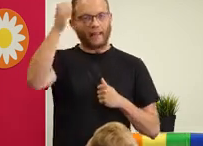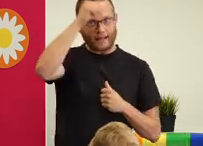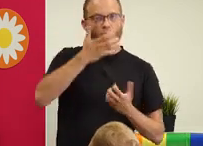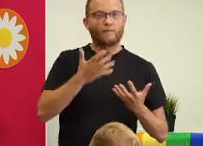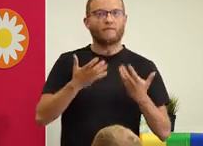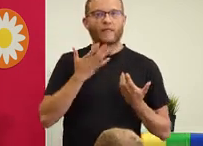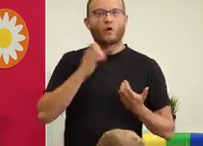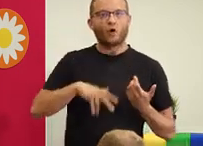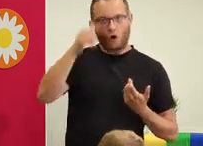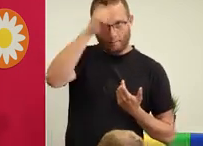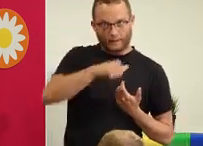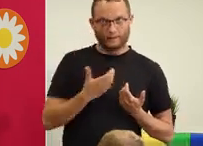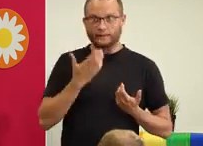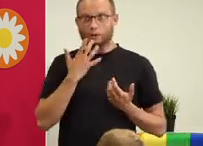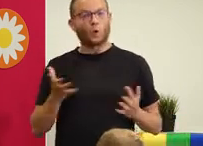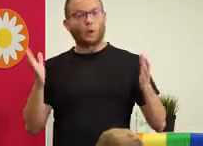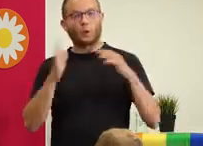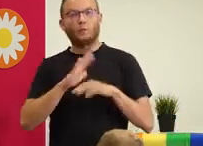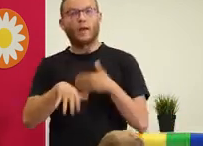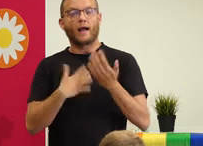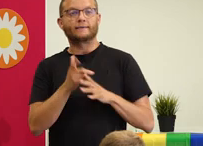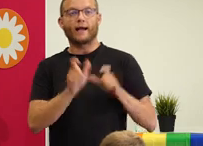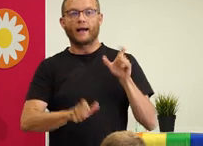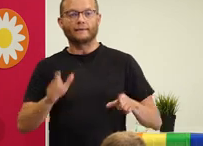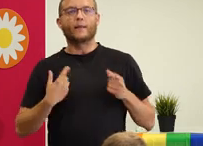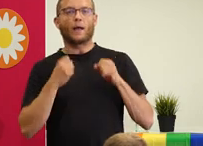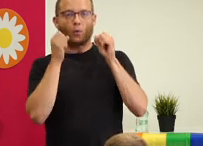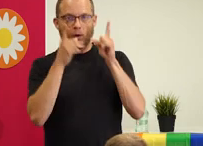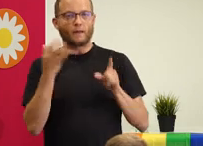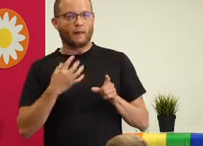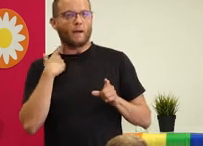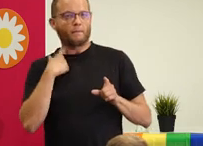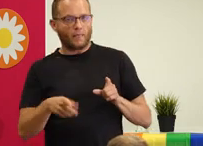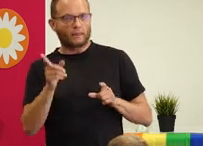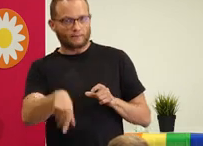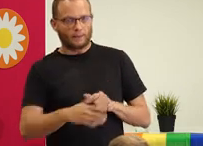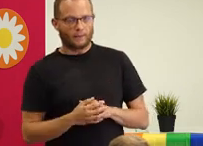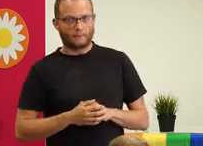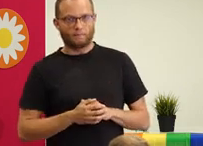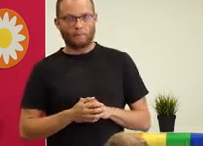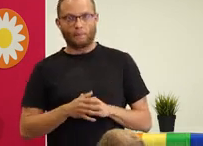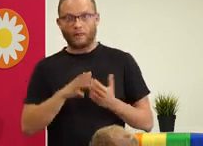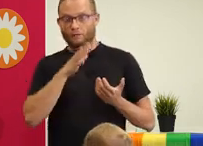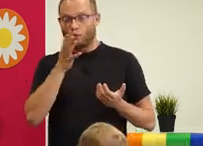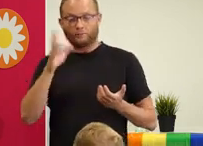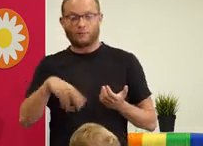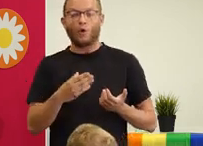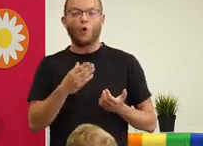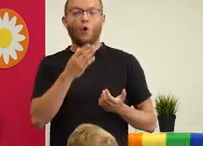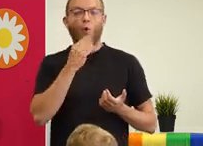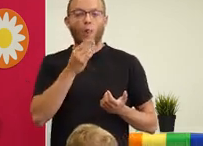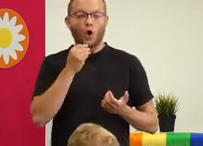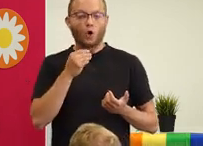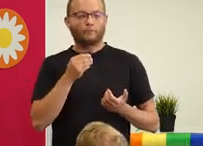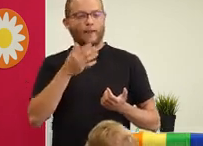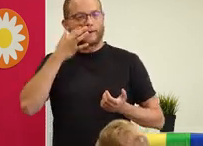hombres, no se derrumbarse hasta que esa gente se dé cuenta que se pierde también. Porque en el judaísmo, en